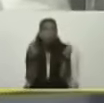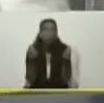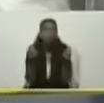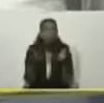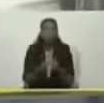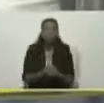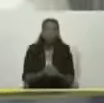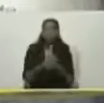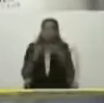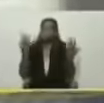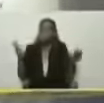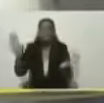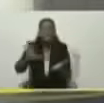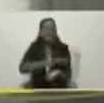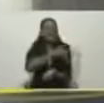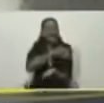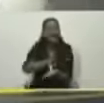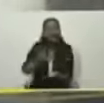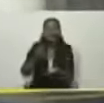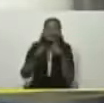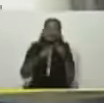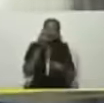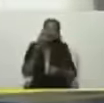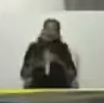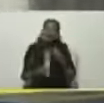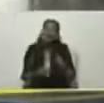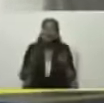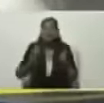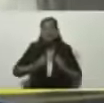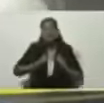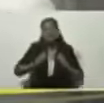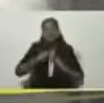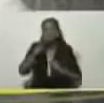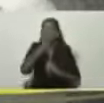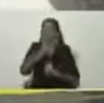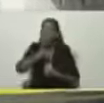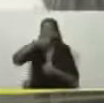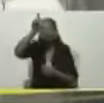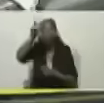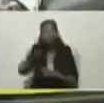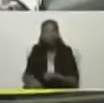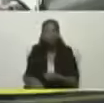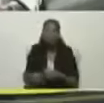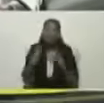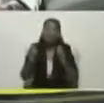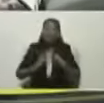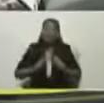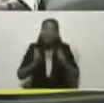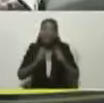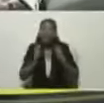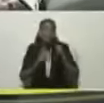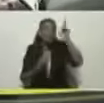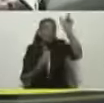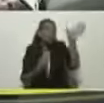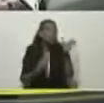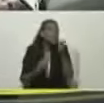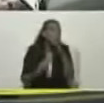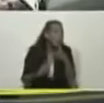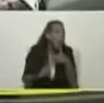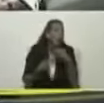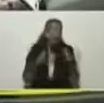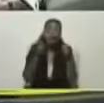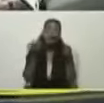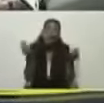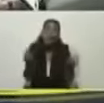como dice la canción, ¿qué será de la vida sin ti? ¿Qué será de la vida sin